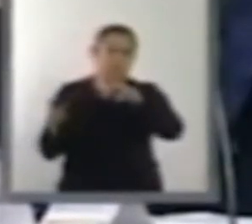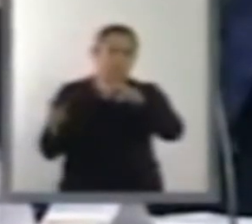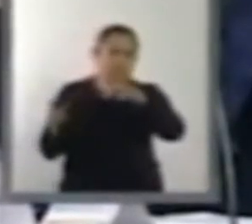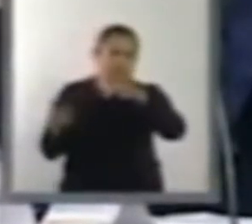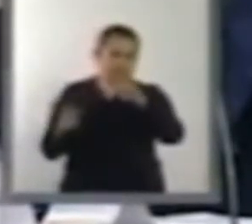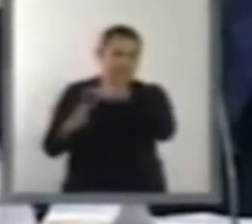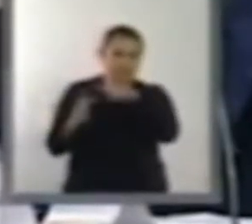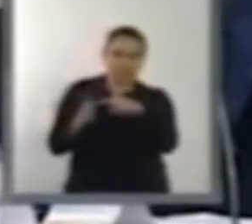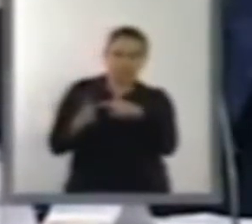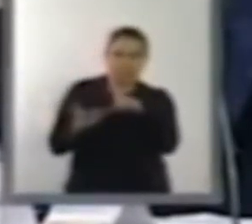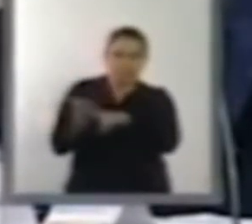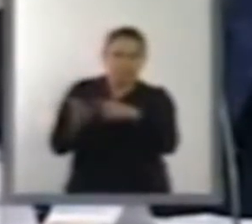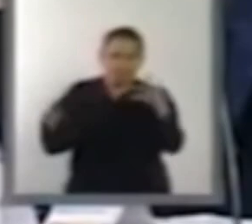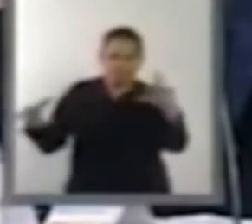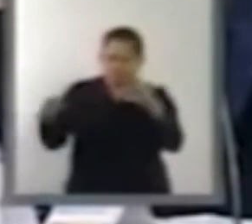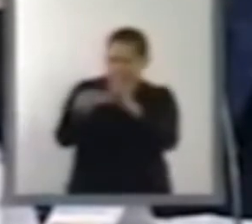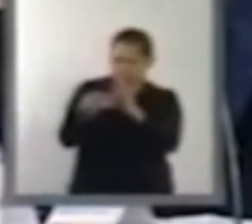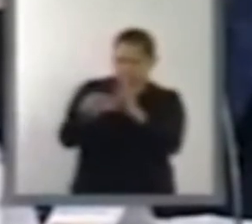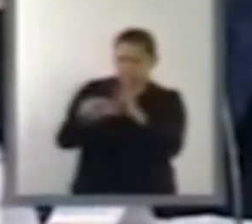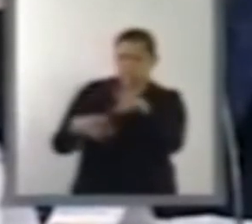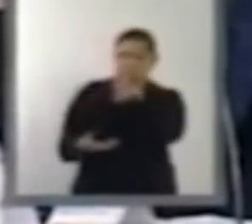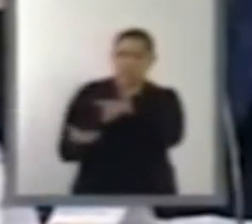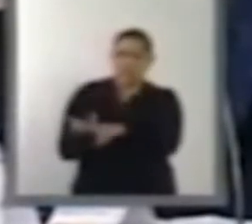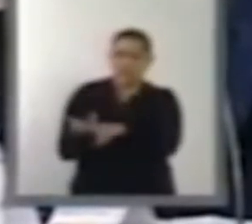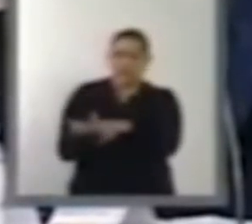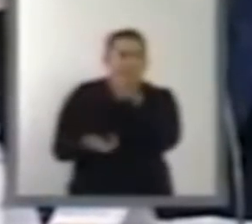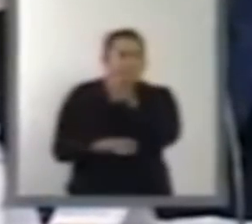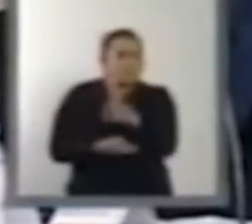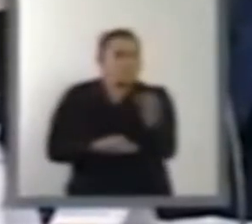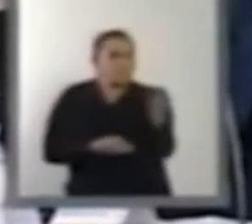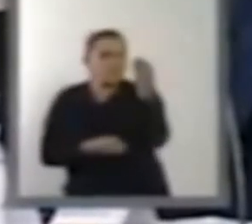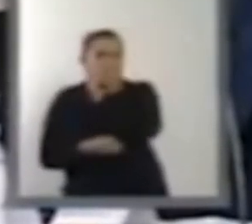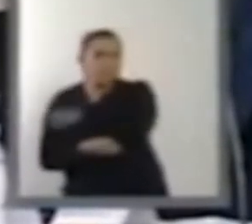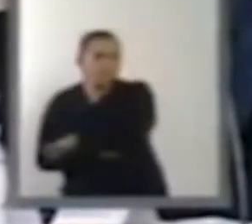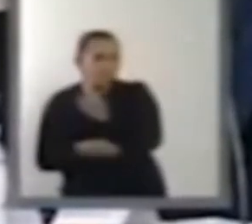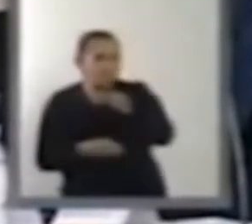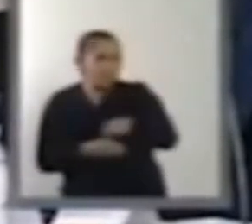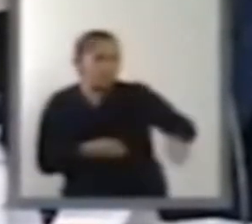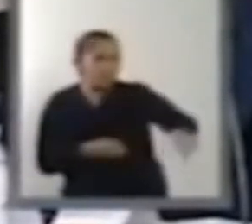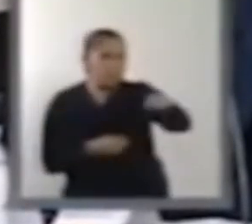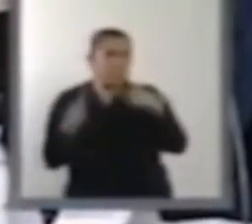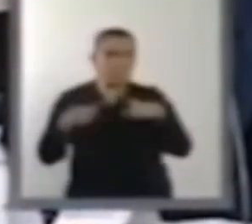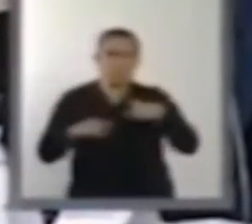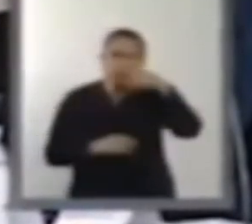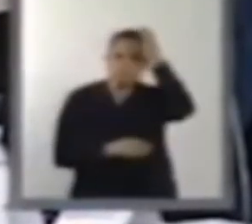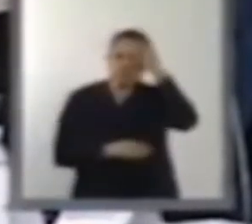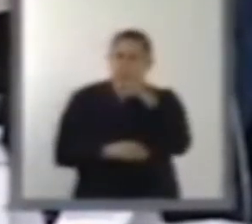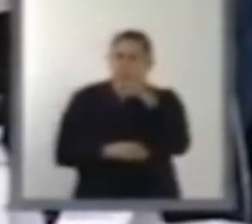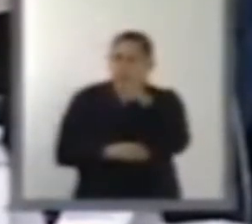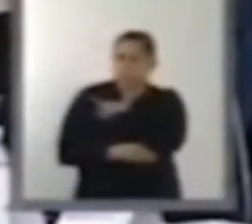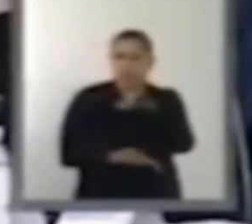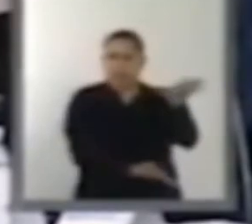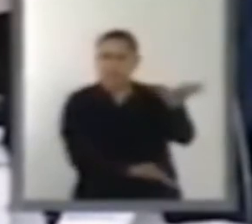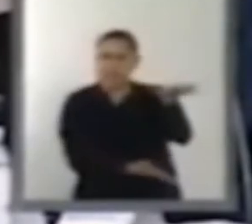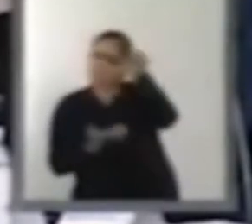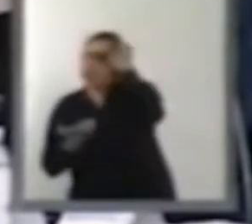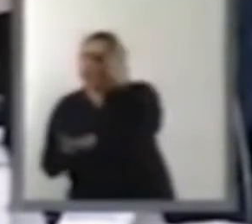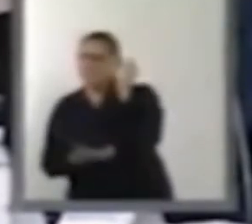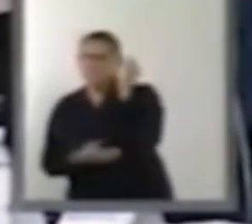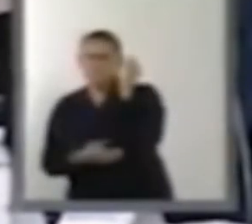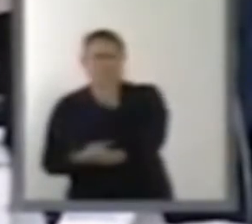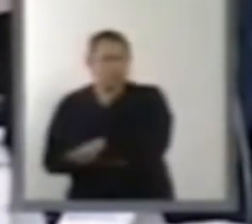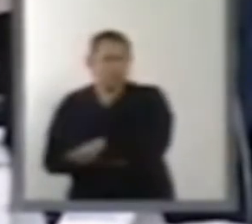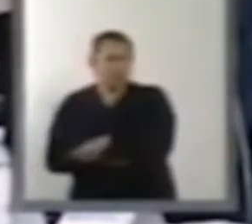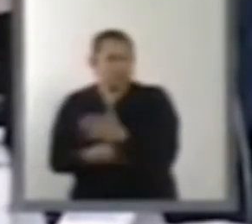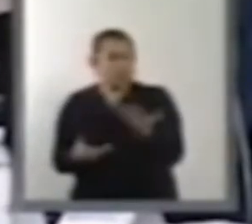en 2017, o sea, apenas hace unos muy poco tiempo, y ya se les olvidó sus atracos, se les